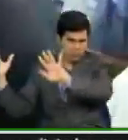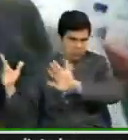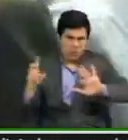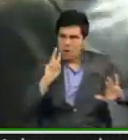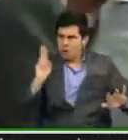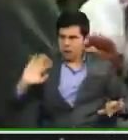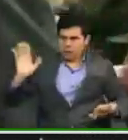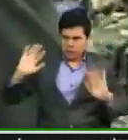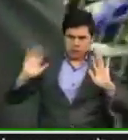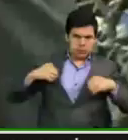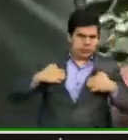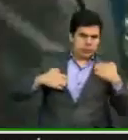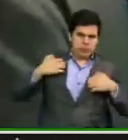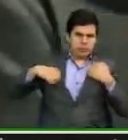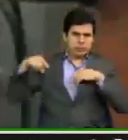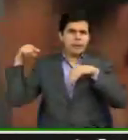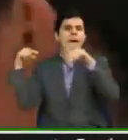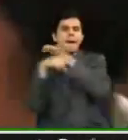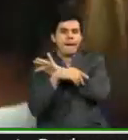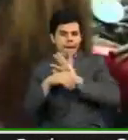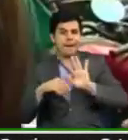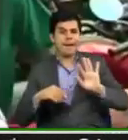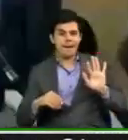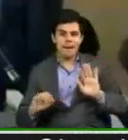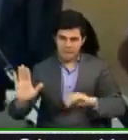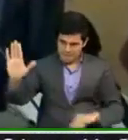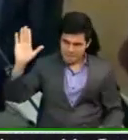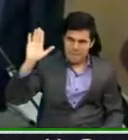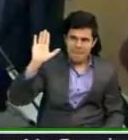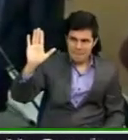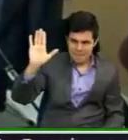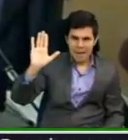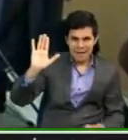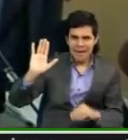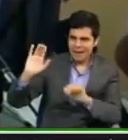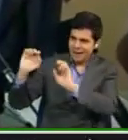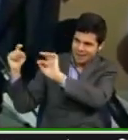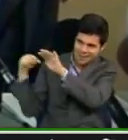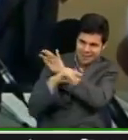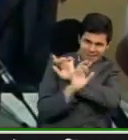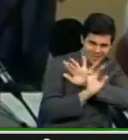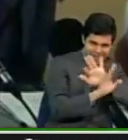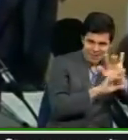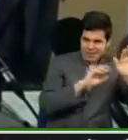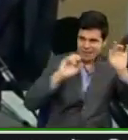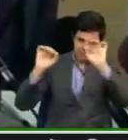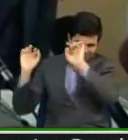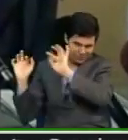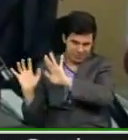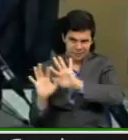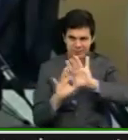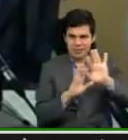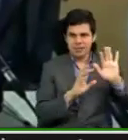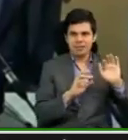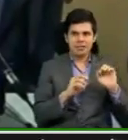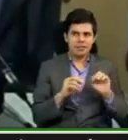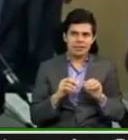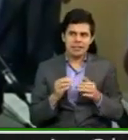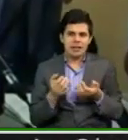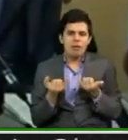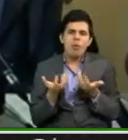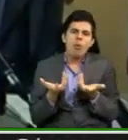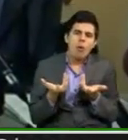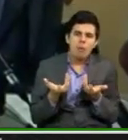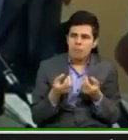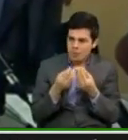territorio venezolano, ahondando aún más la crisis humanitaria. Después de haber conversado con mis colegas que están